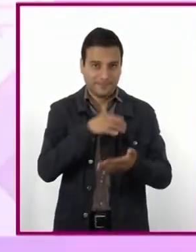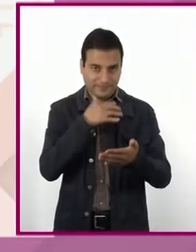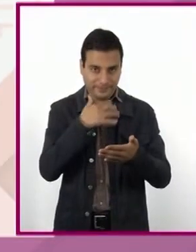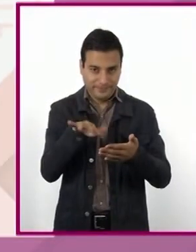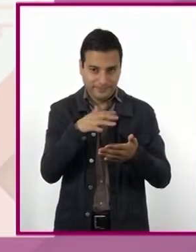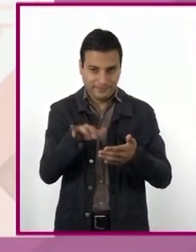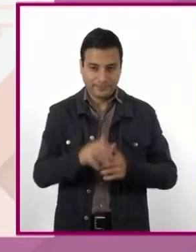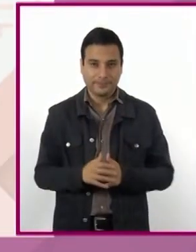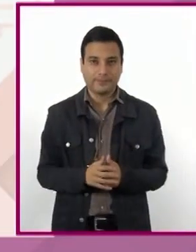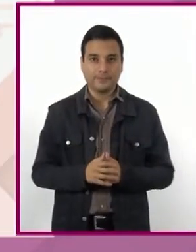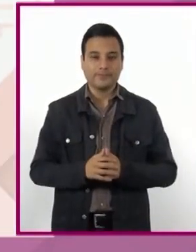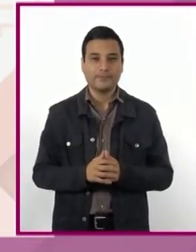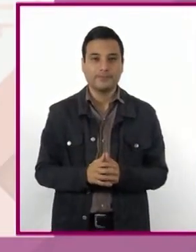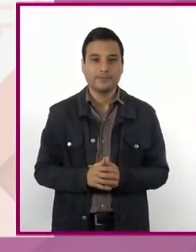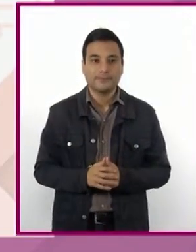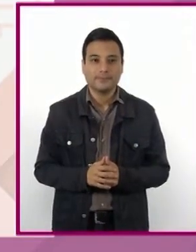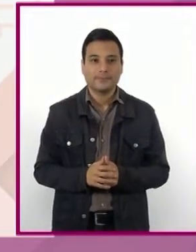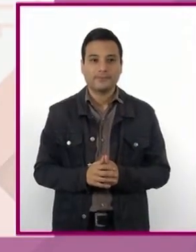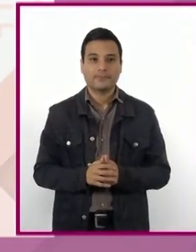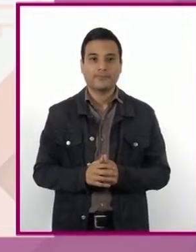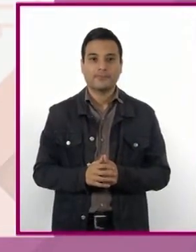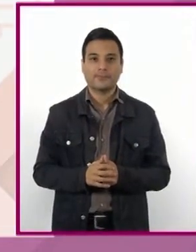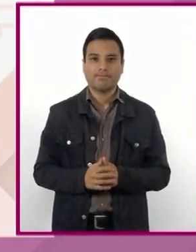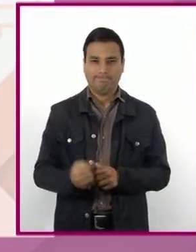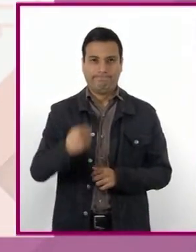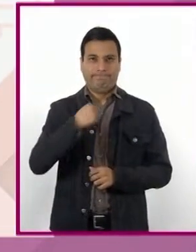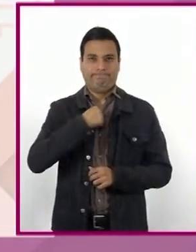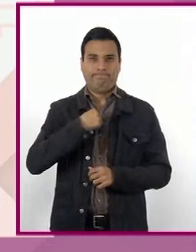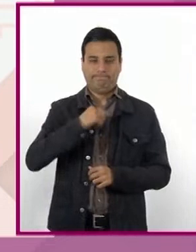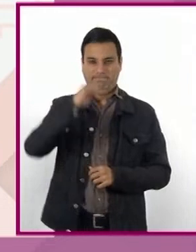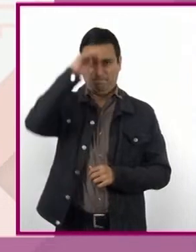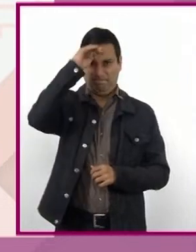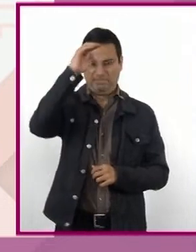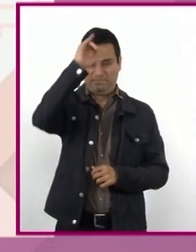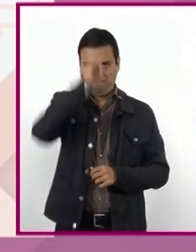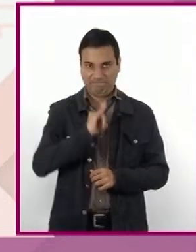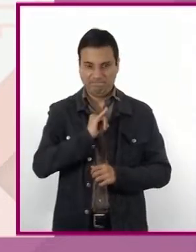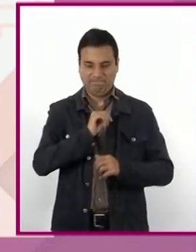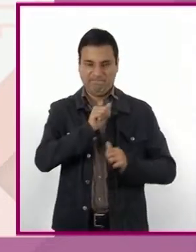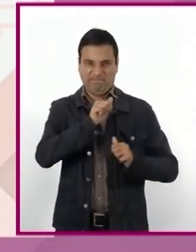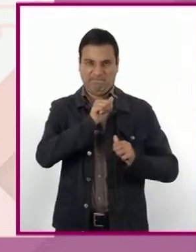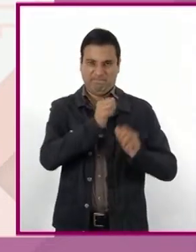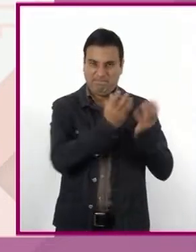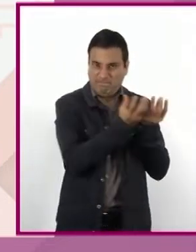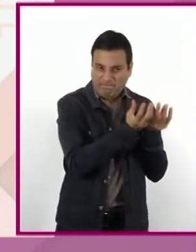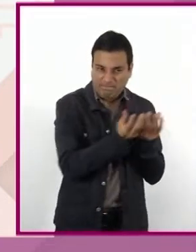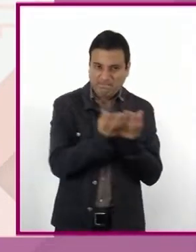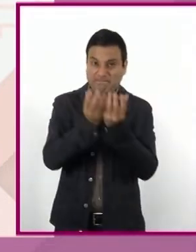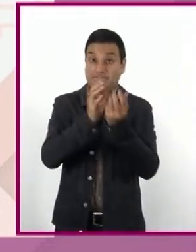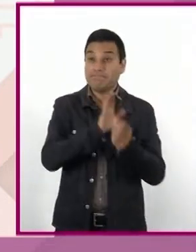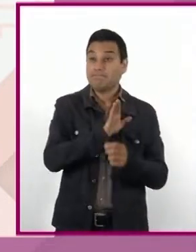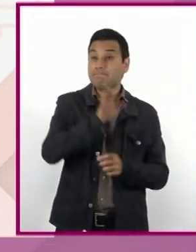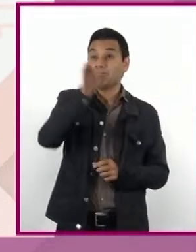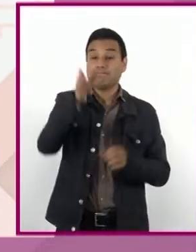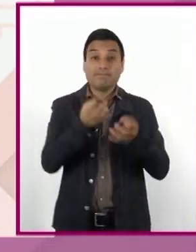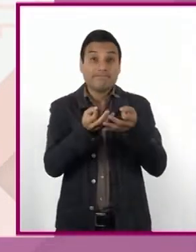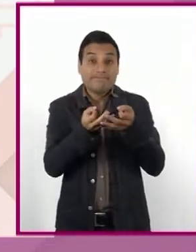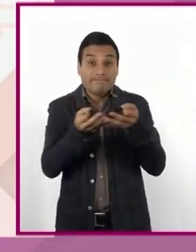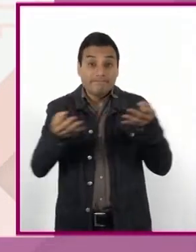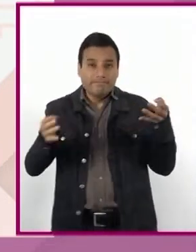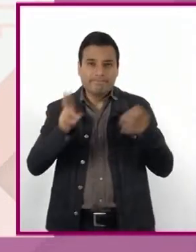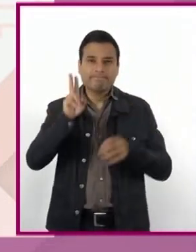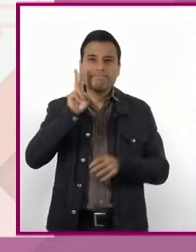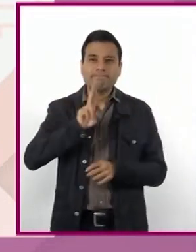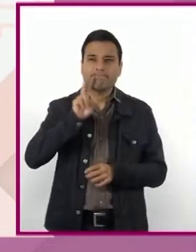que sí. Yo comandaba toda una expedición hasta la Tierra donde al fin encontraríamos nuestro lugar en el